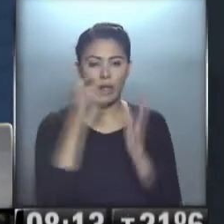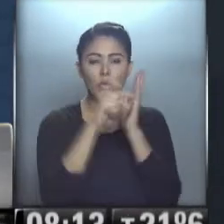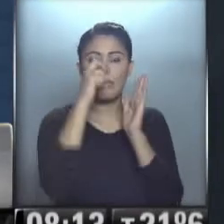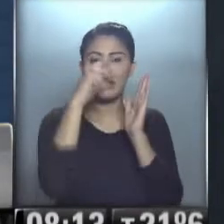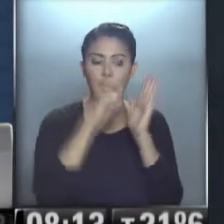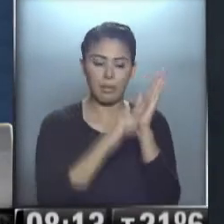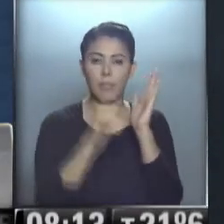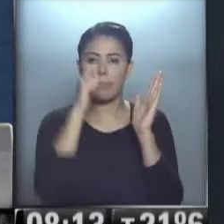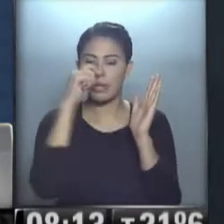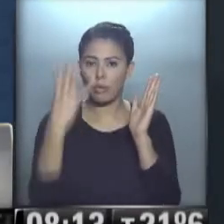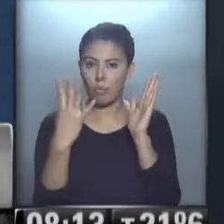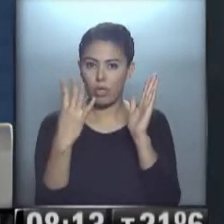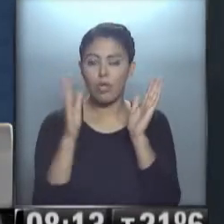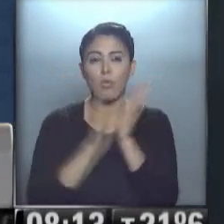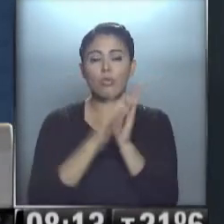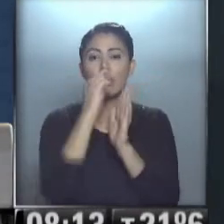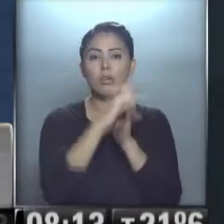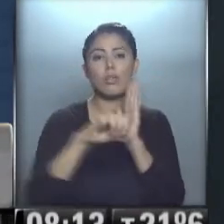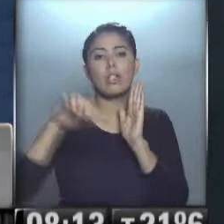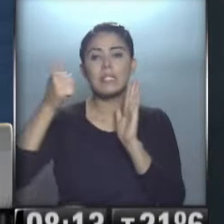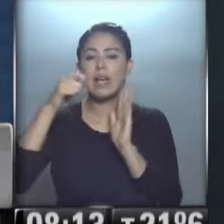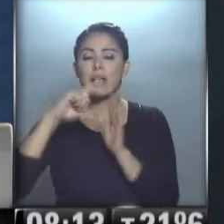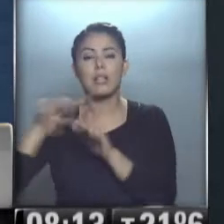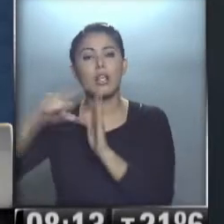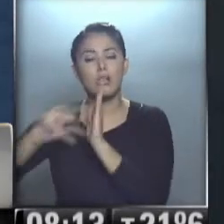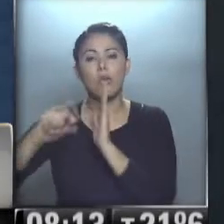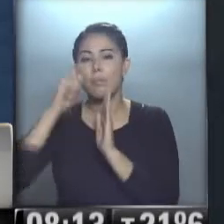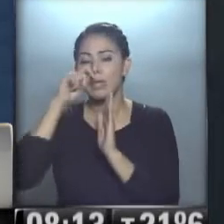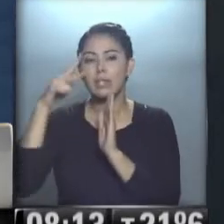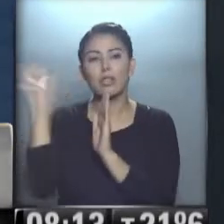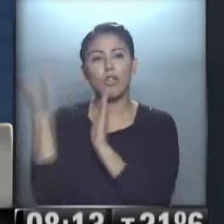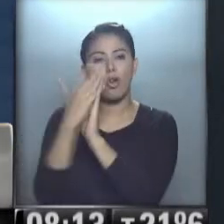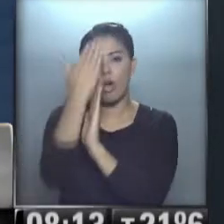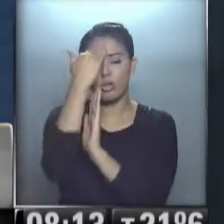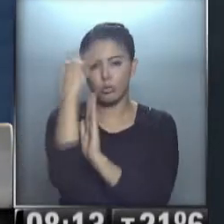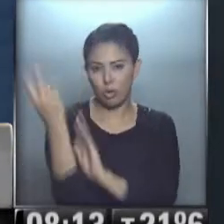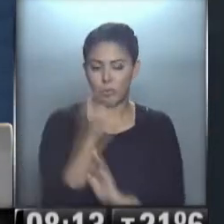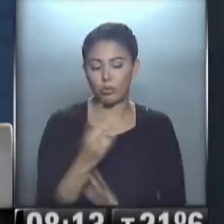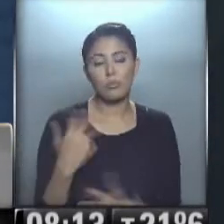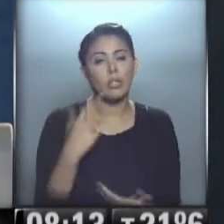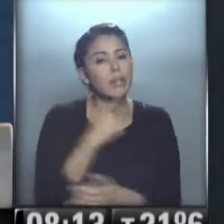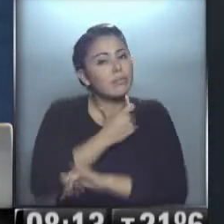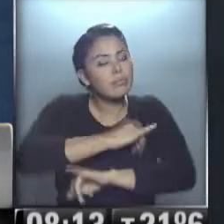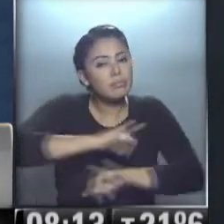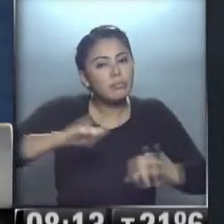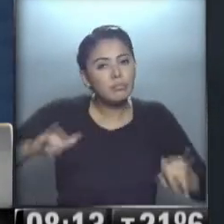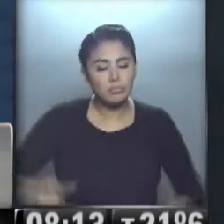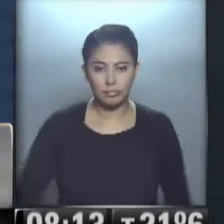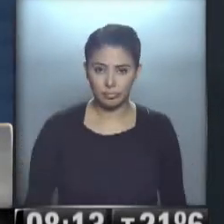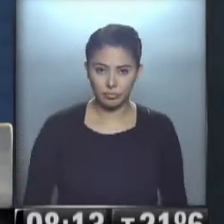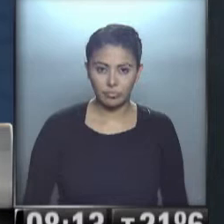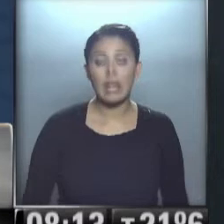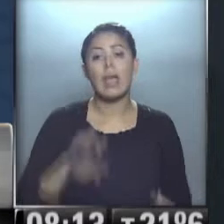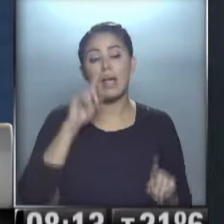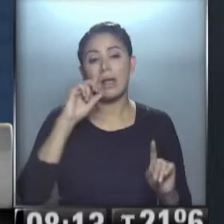y concomitantes con los artículos 6 y 23 de la Constitución Nacional. Pero en ese contexto quiero transmitir lo siguiente. Aparte de